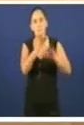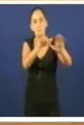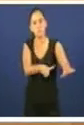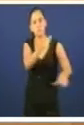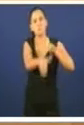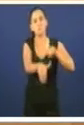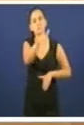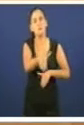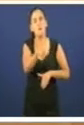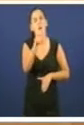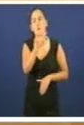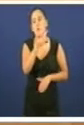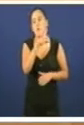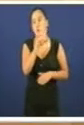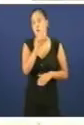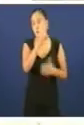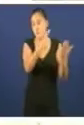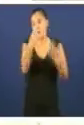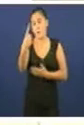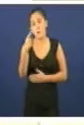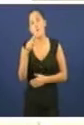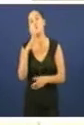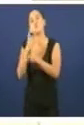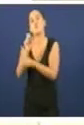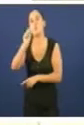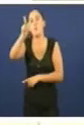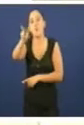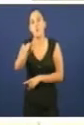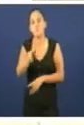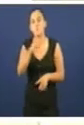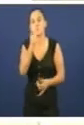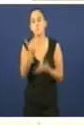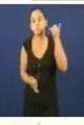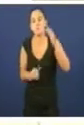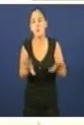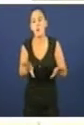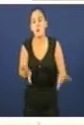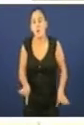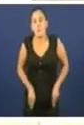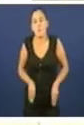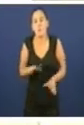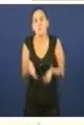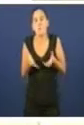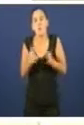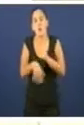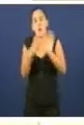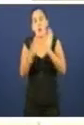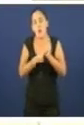votamos. en contra, 12. Queda aprobada pois a lei dos medios públicos de comunicación audiovisual de Galicia.